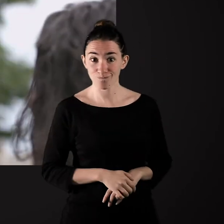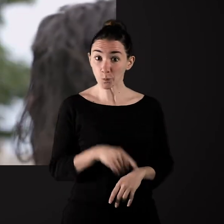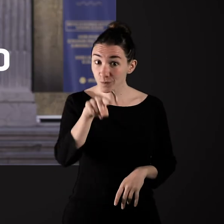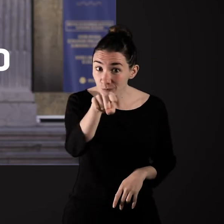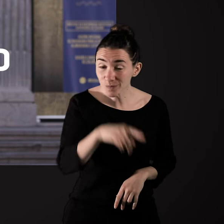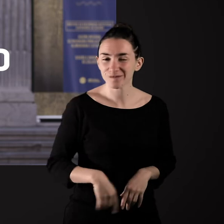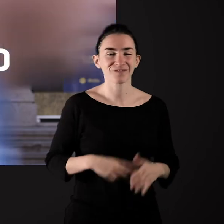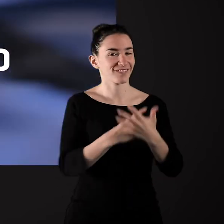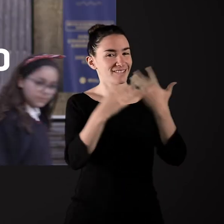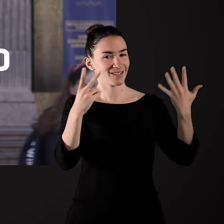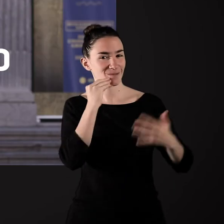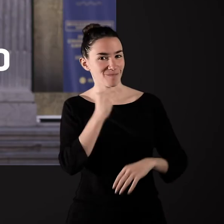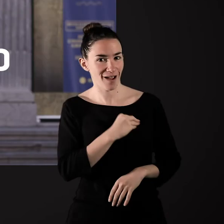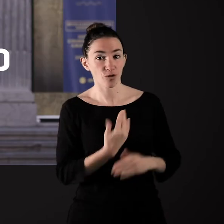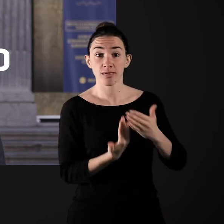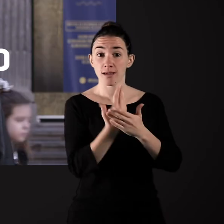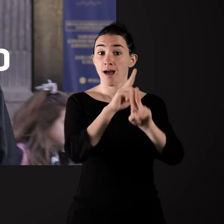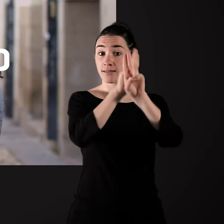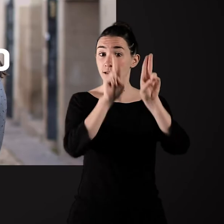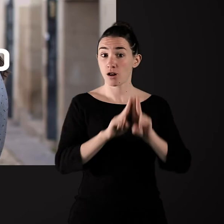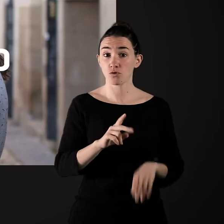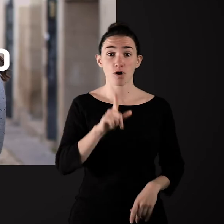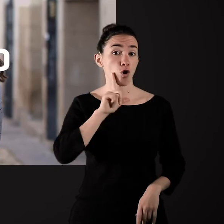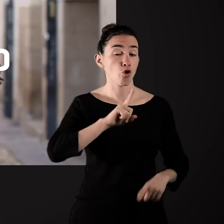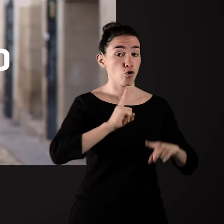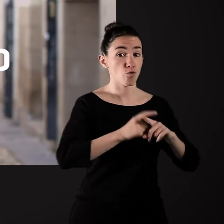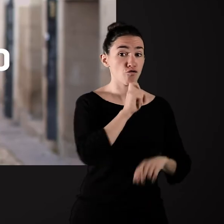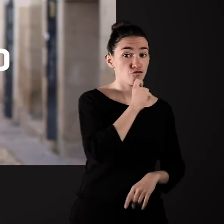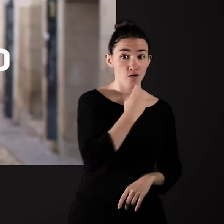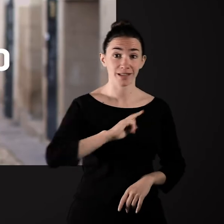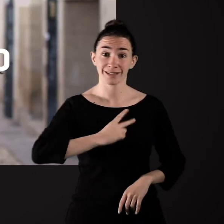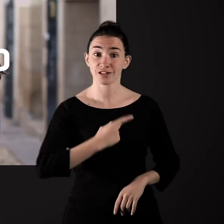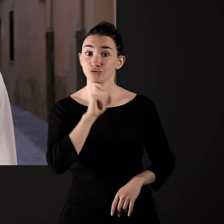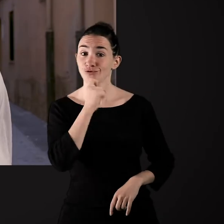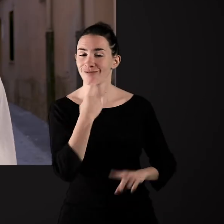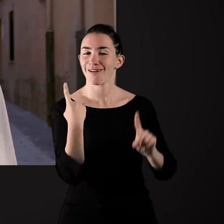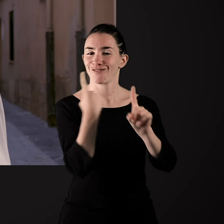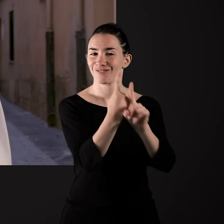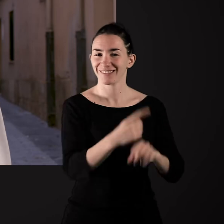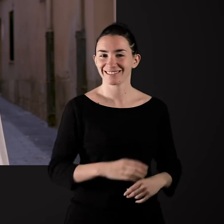tú? 17 de mayo, Día Internacional contra la Homofobia y la Transfobia.